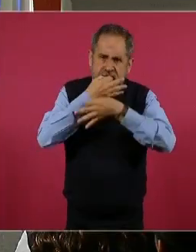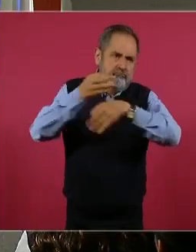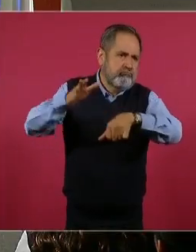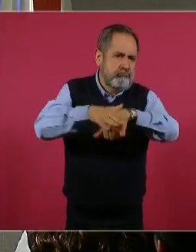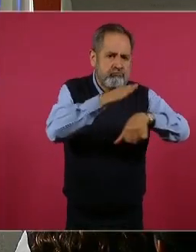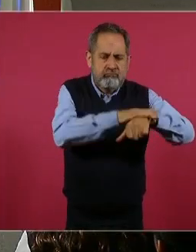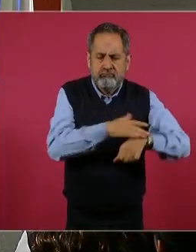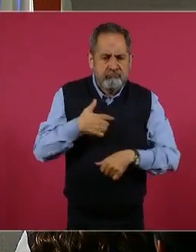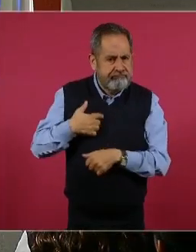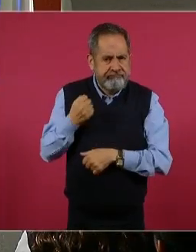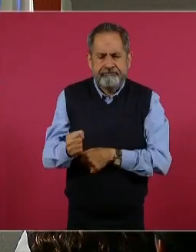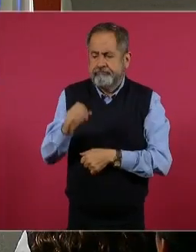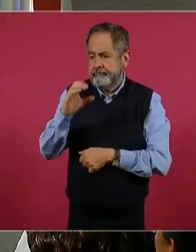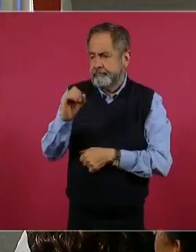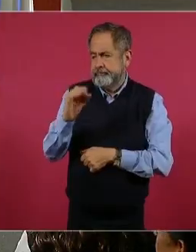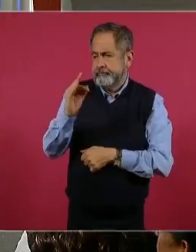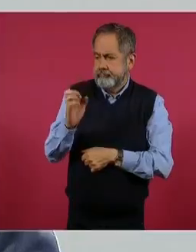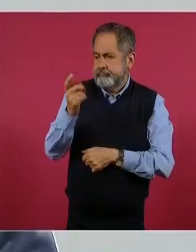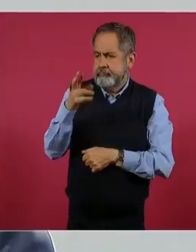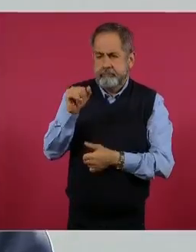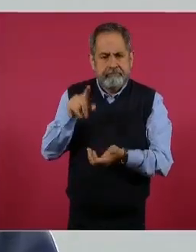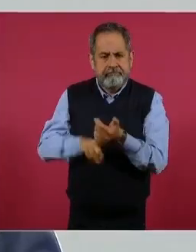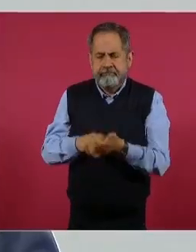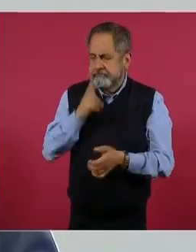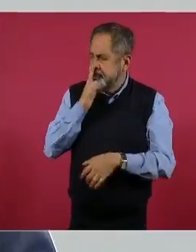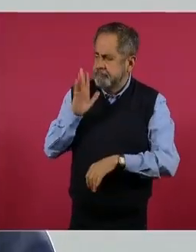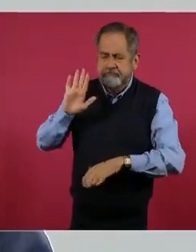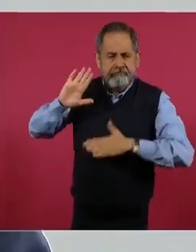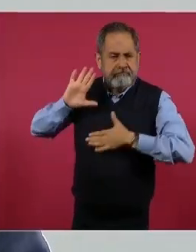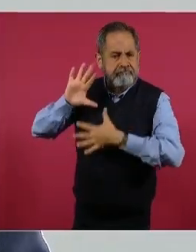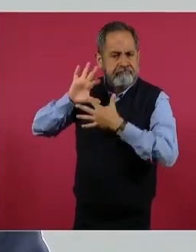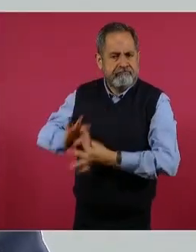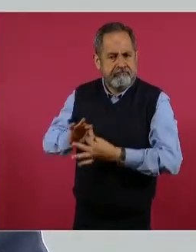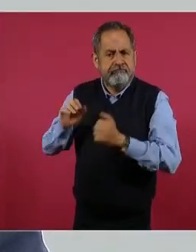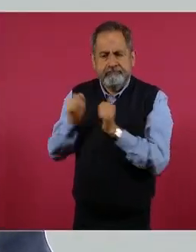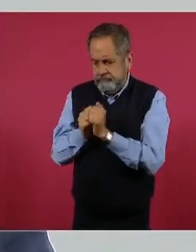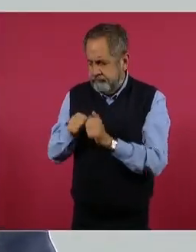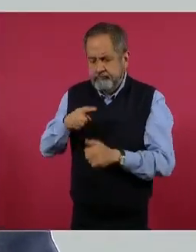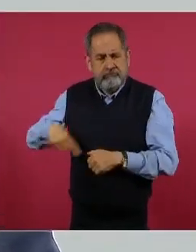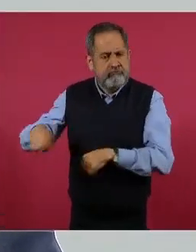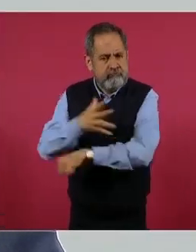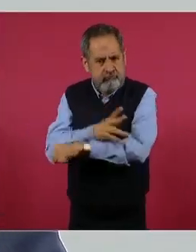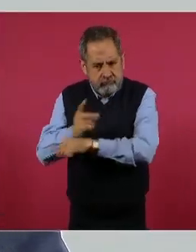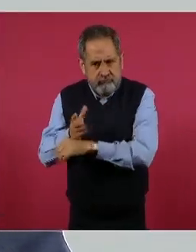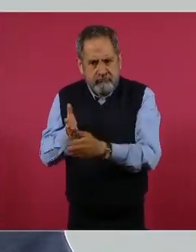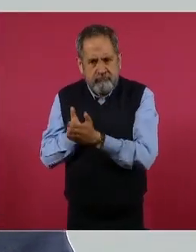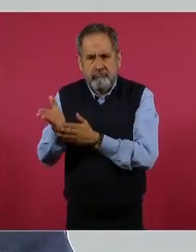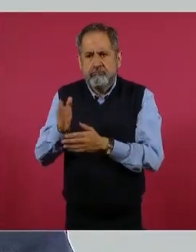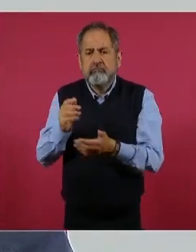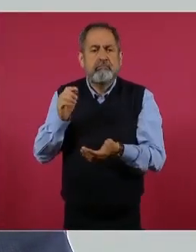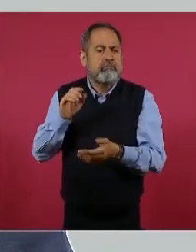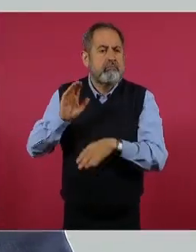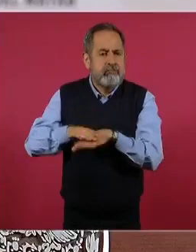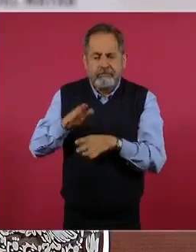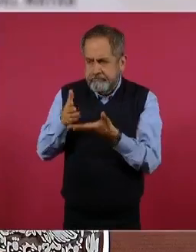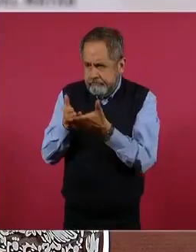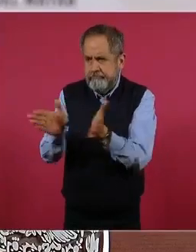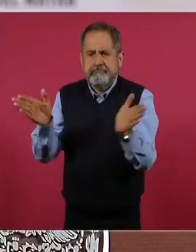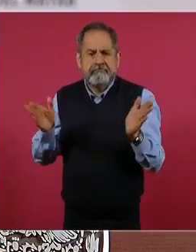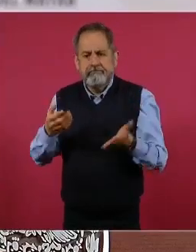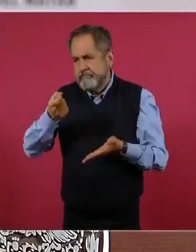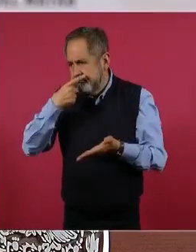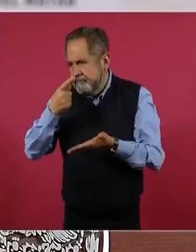población que la autoridad sanitaria mantiene un compromiso para garantizar cada vez más ofertas terapéuticas,